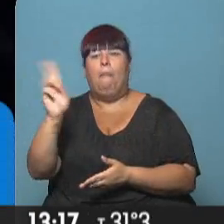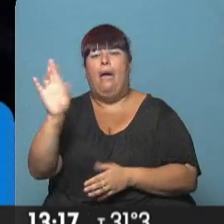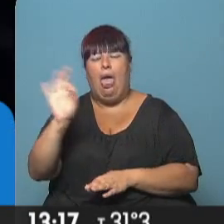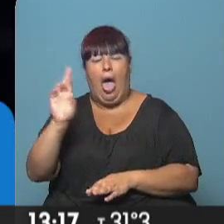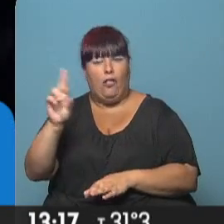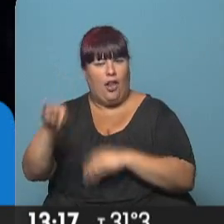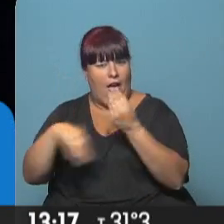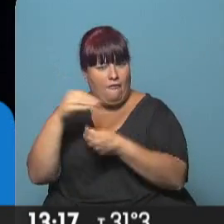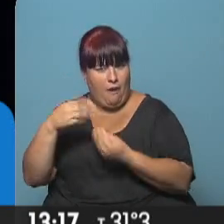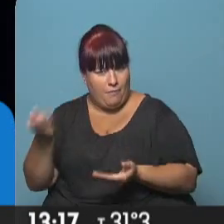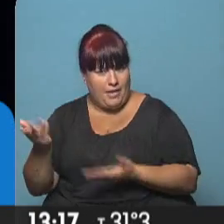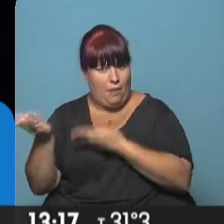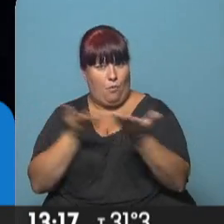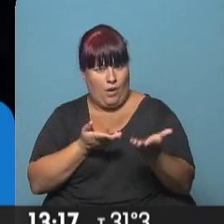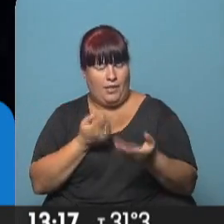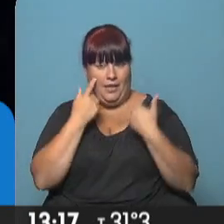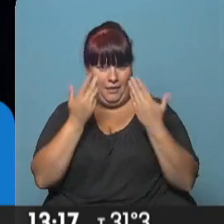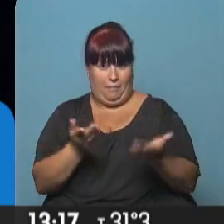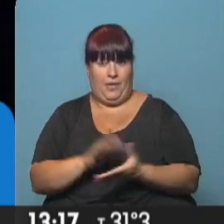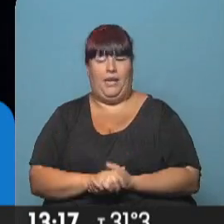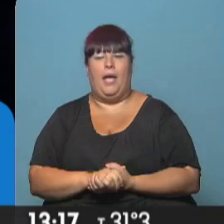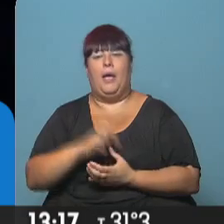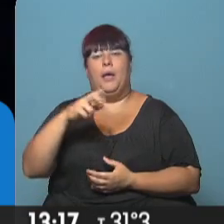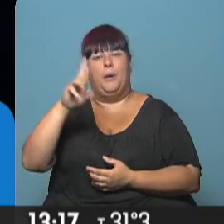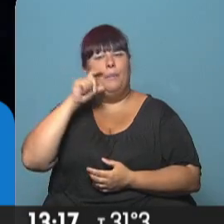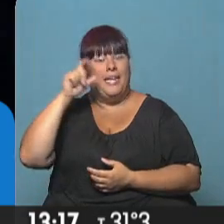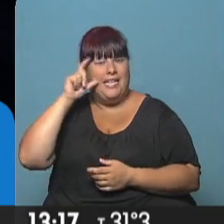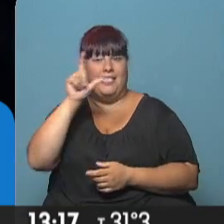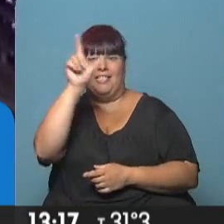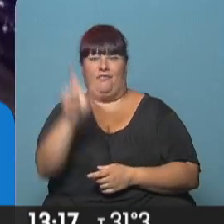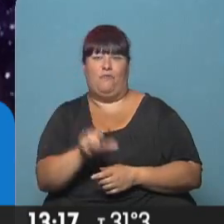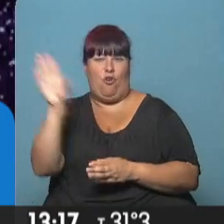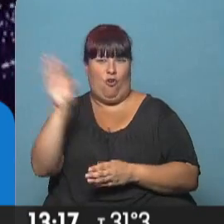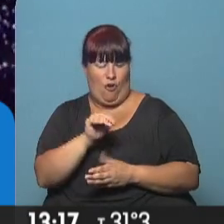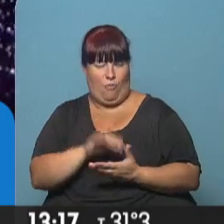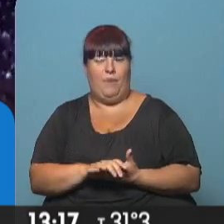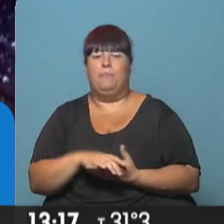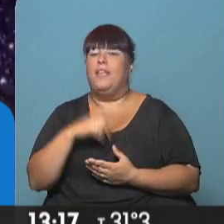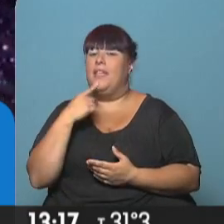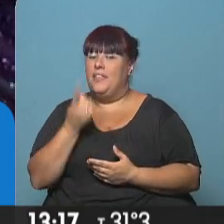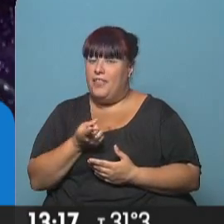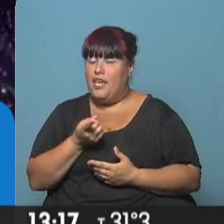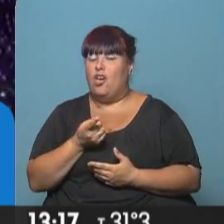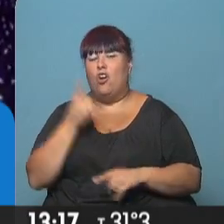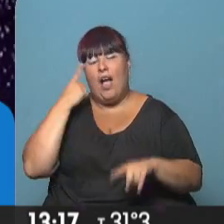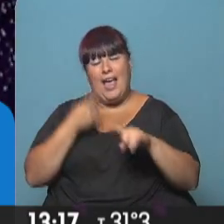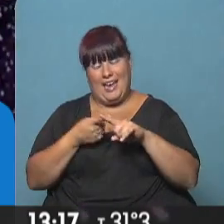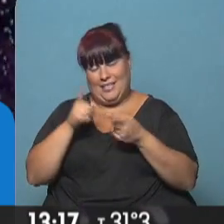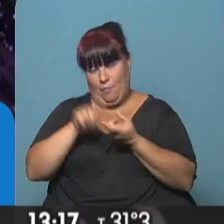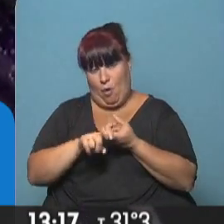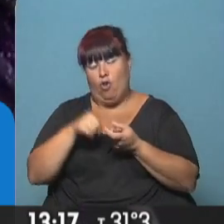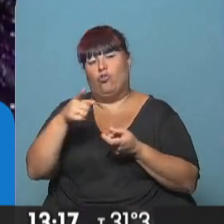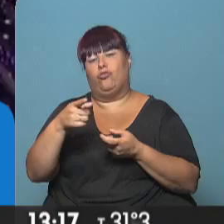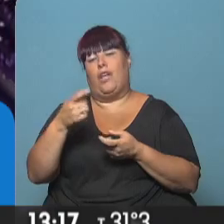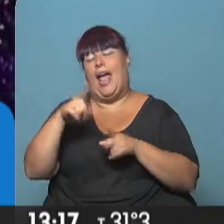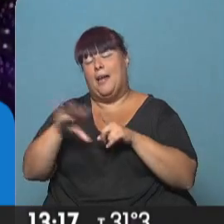sin autorizarlo en la presentación. Ahí lo pueden ver ustedes, a Prince hologrameado, ¿no? Dijo su ex prometida y su hermano,